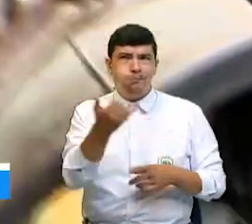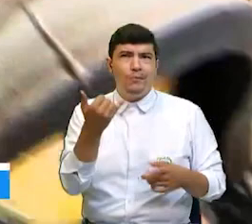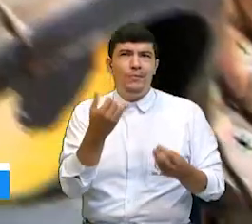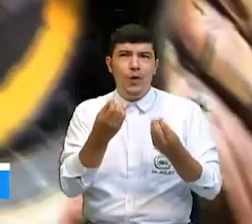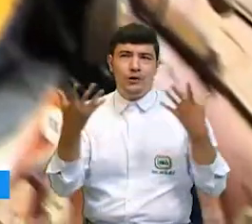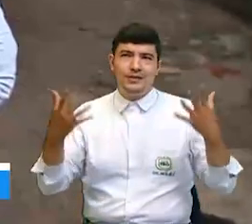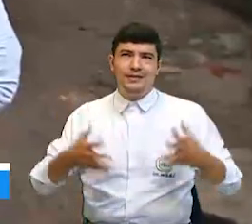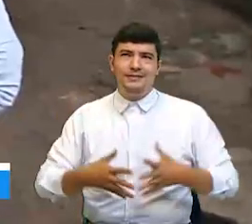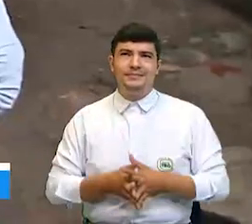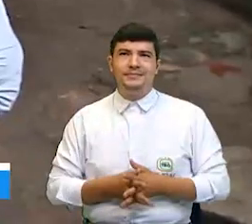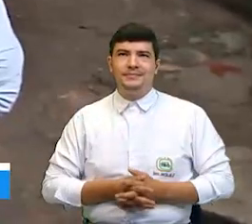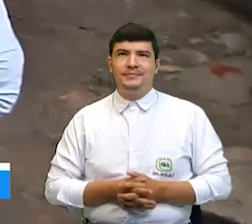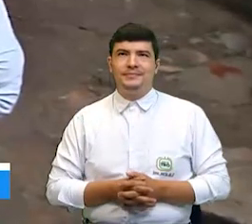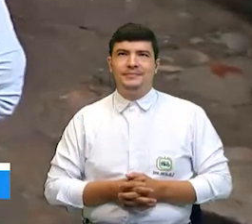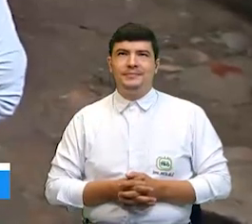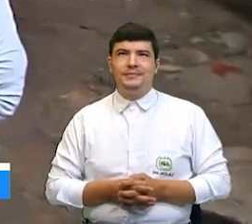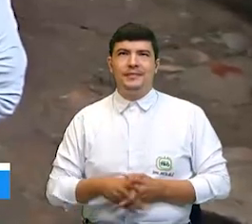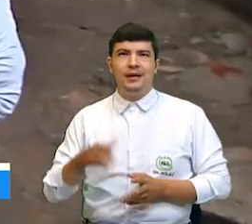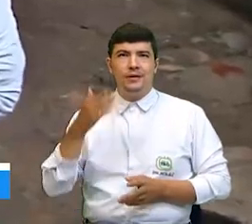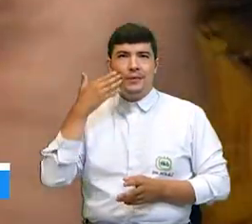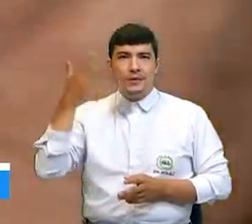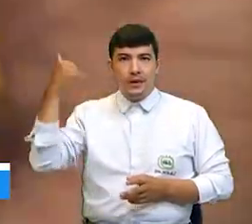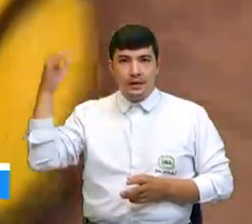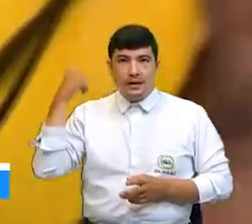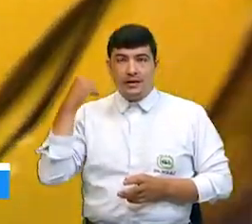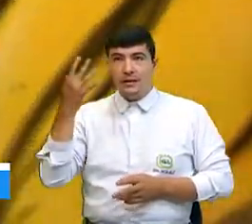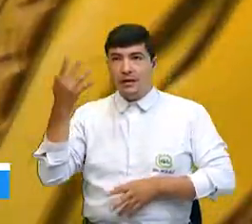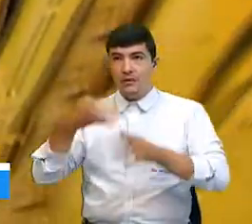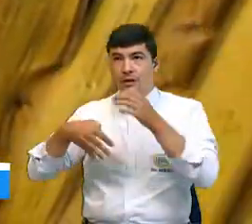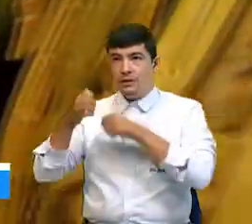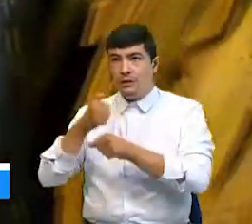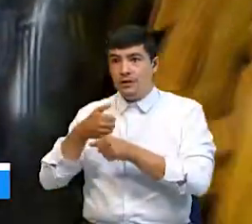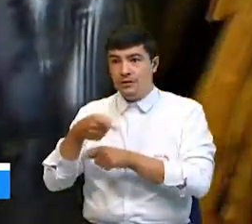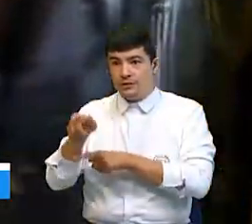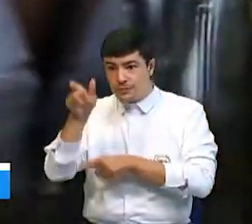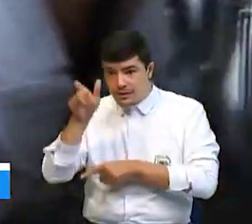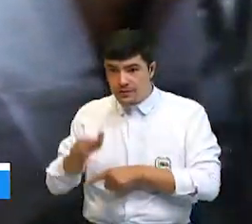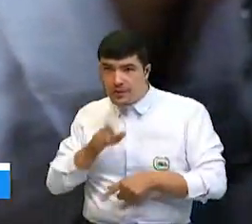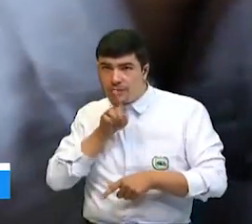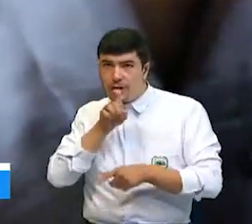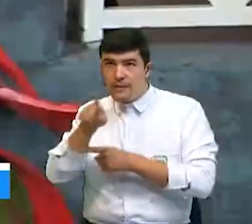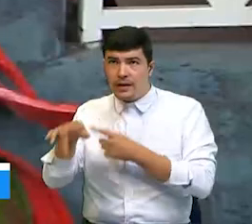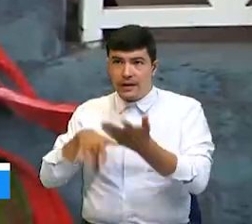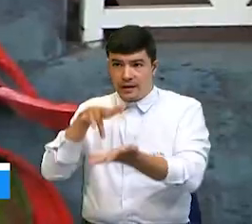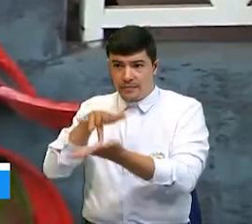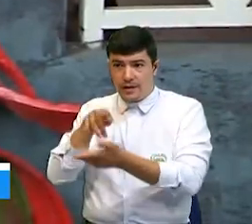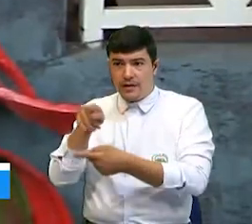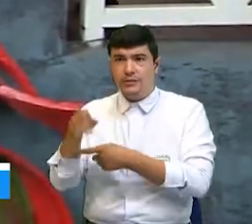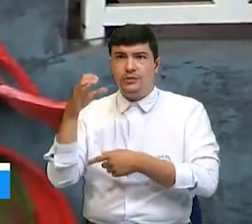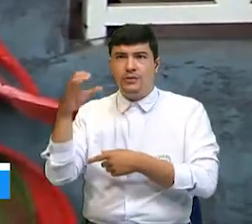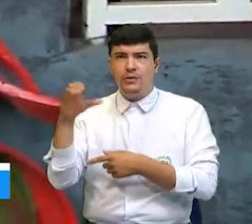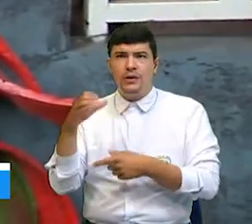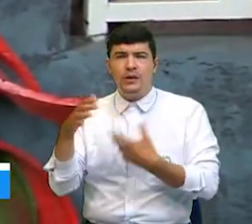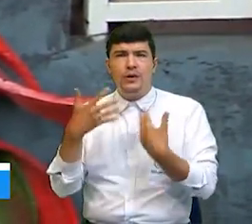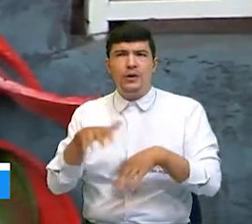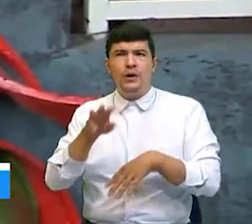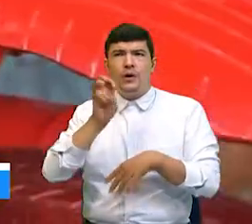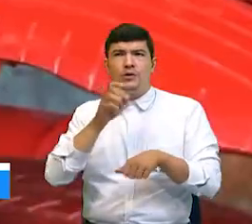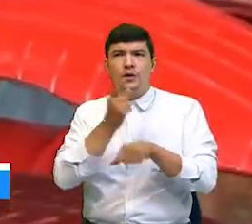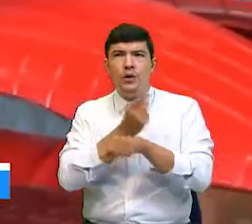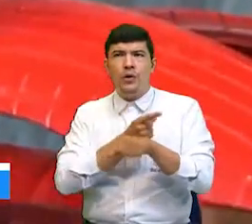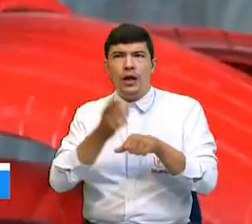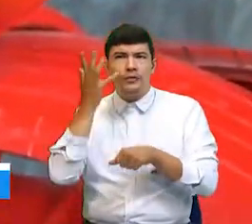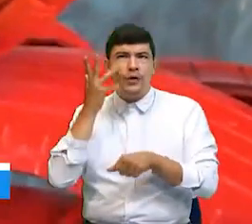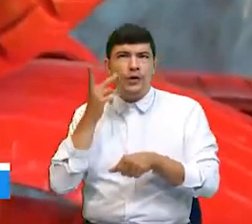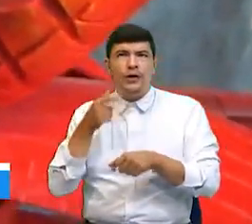lados. Desde hace 4 años, este humangués que llegó a Cúcuta cargado de ilusiones le dedica más de 8 horas diarias a